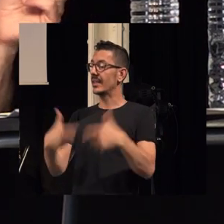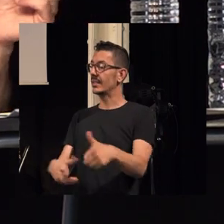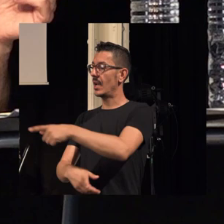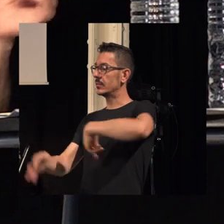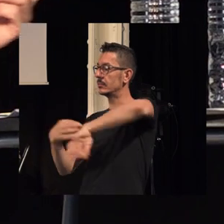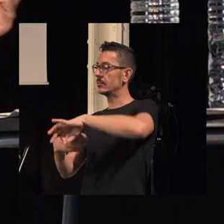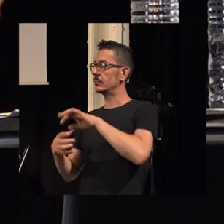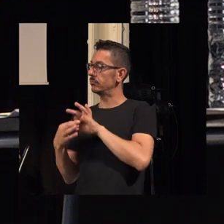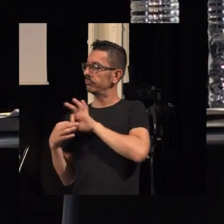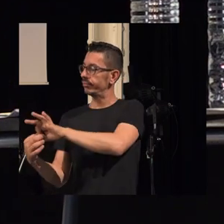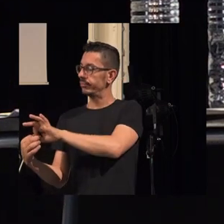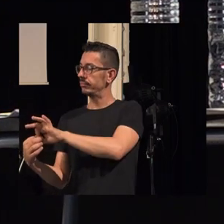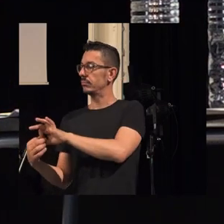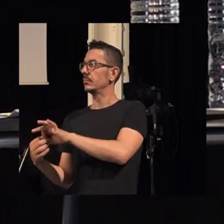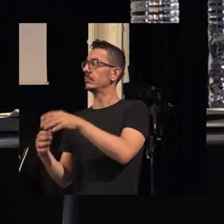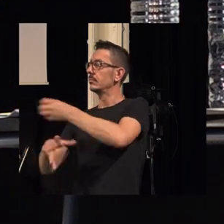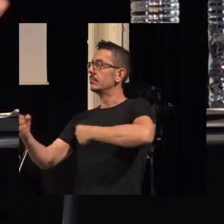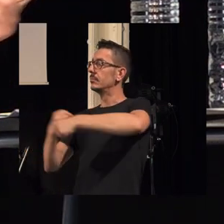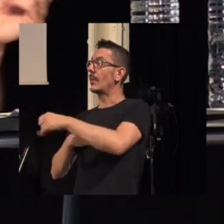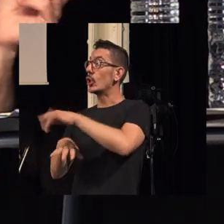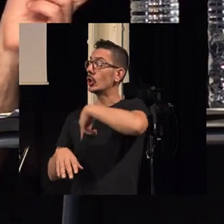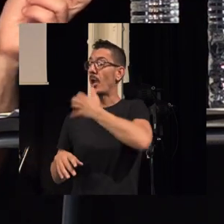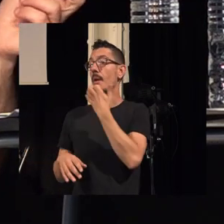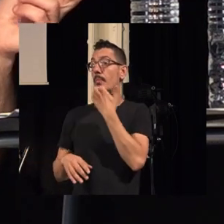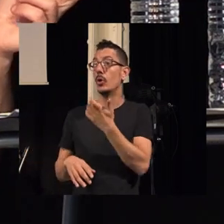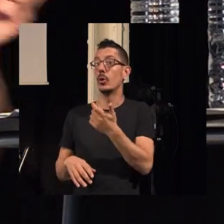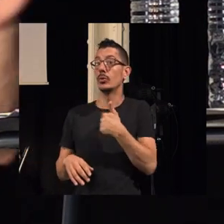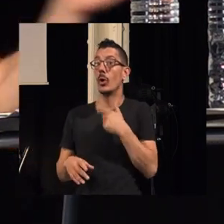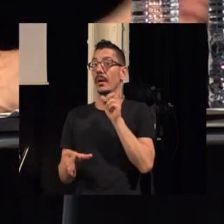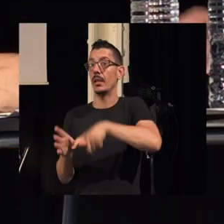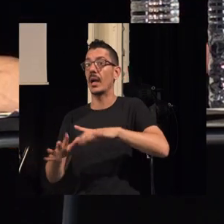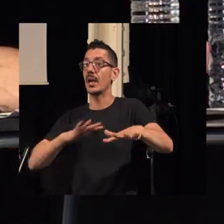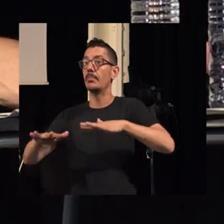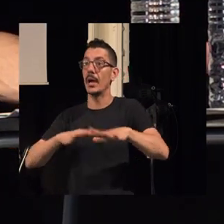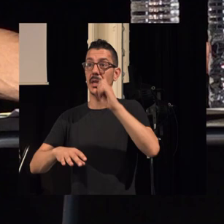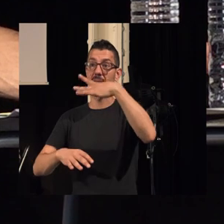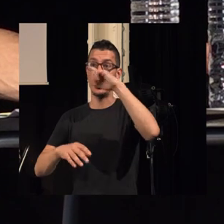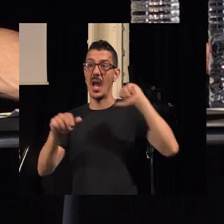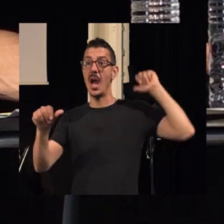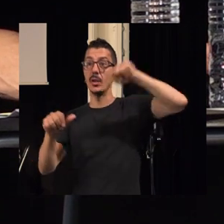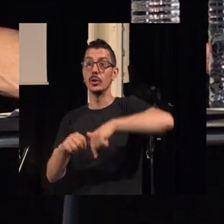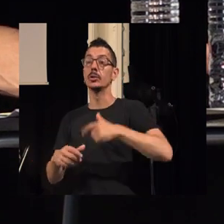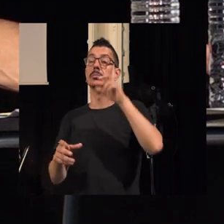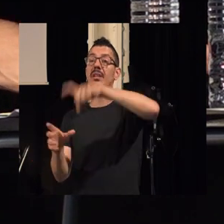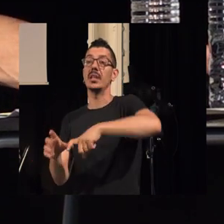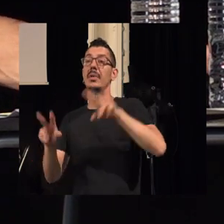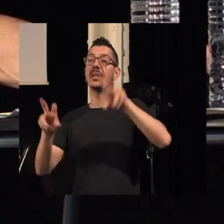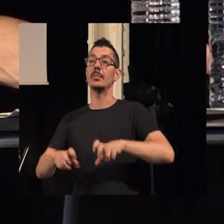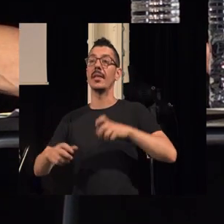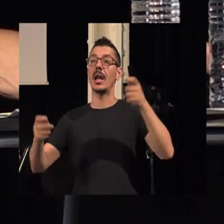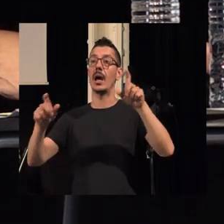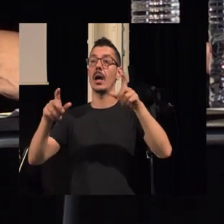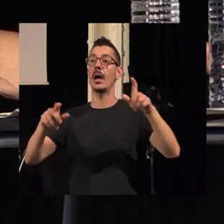estaba haciendo la campaña del aborto, por la despenalización del aborto en los últimos 15 años en Portugal, la comunidad